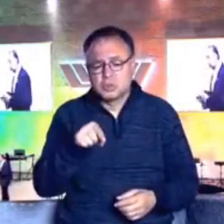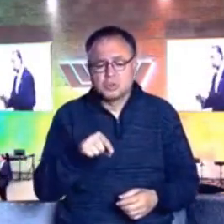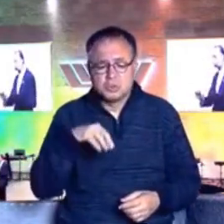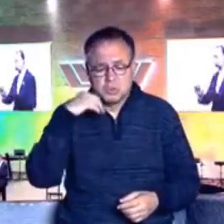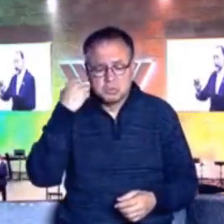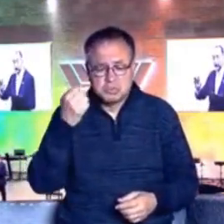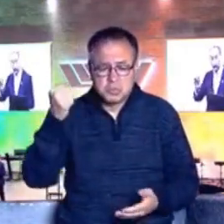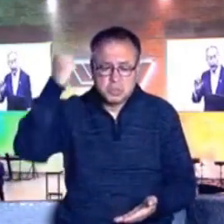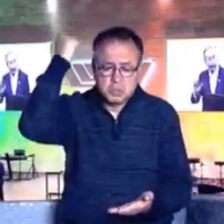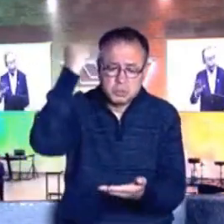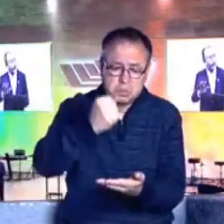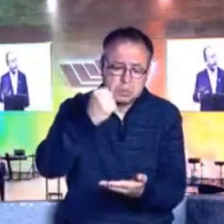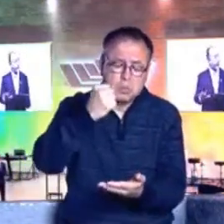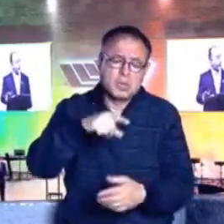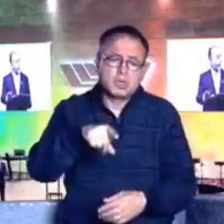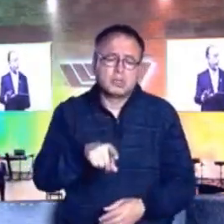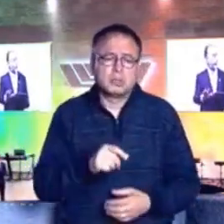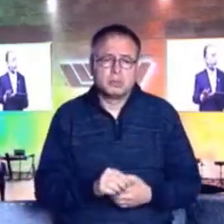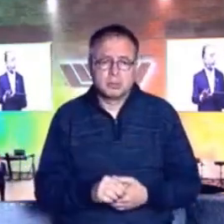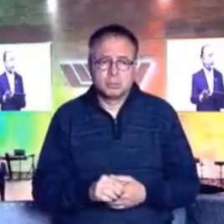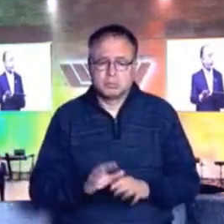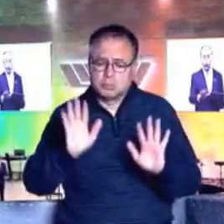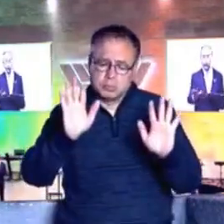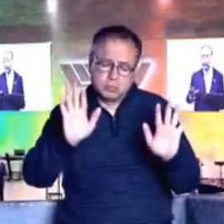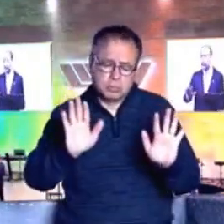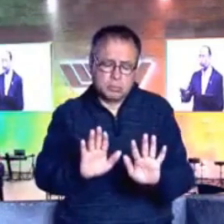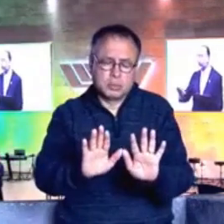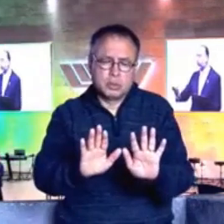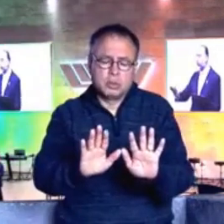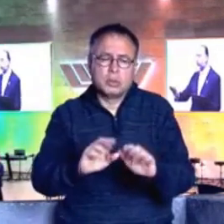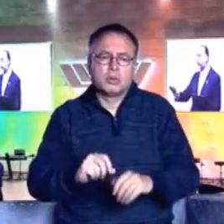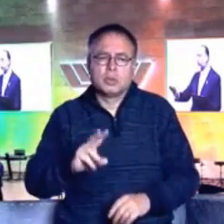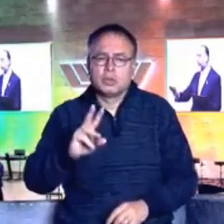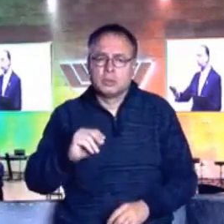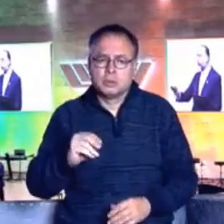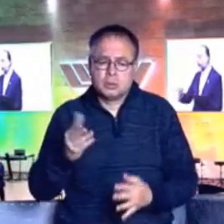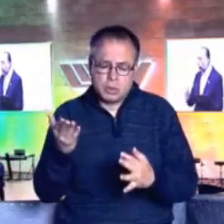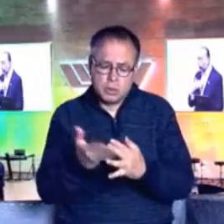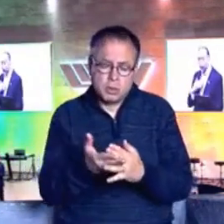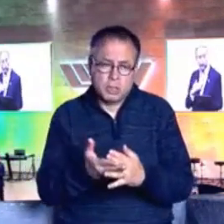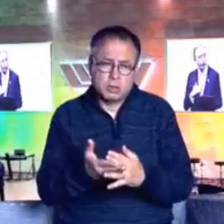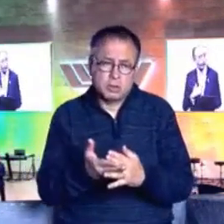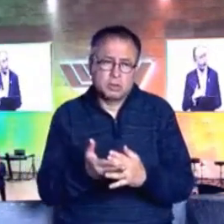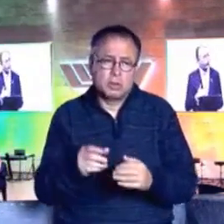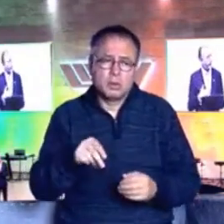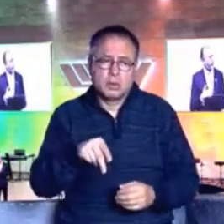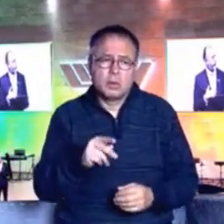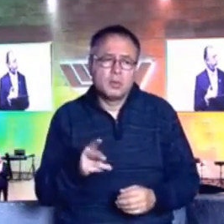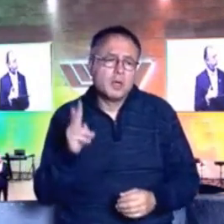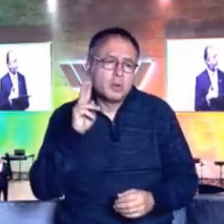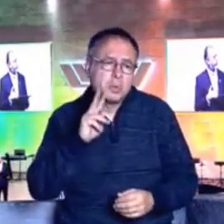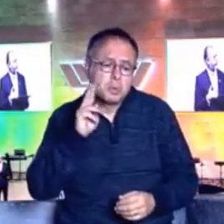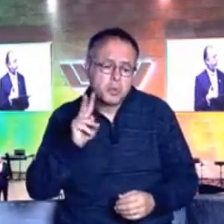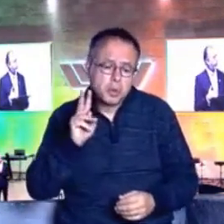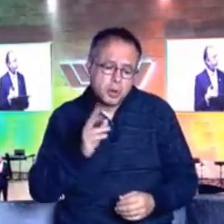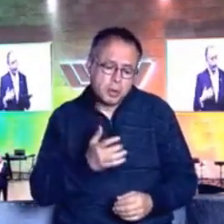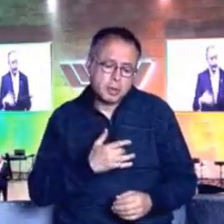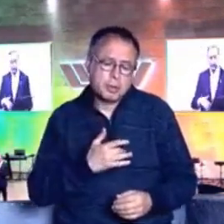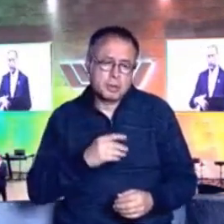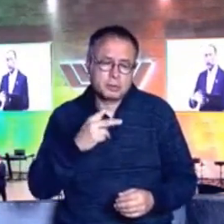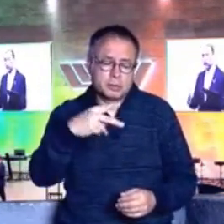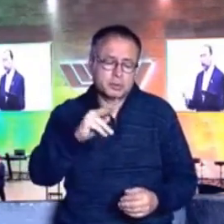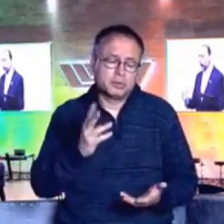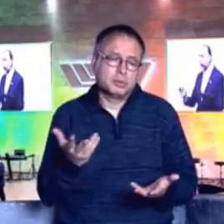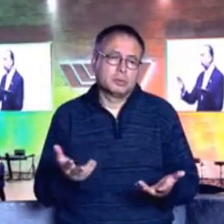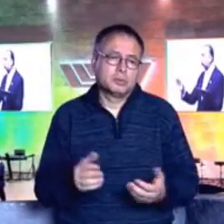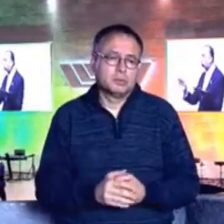temor de Dios que le dijo Abraham detente no es necesario pero probó su corazón Abraham No